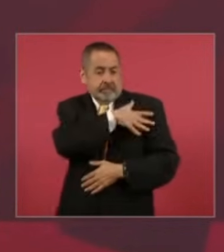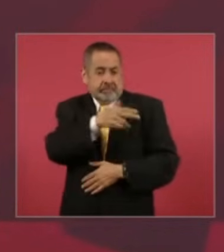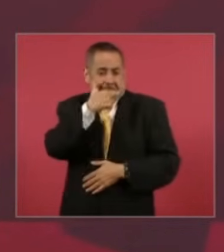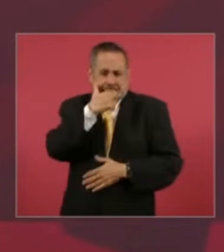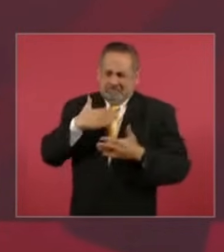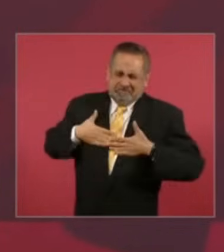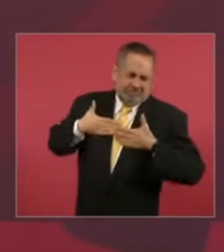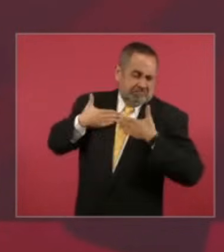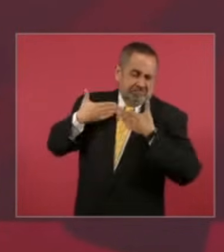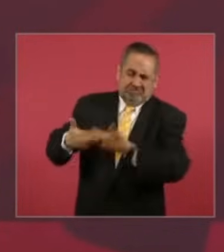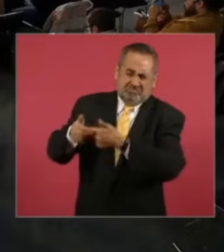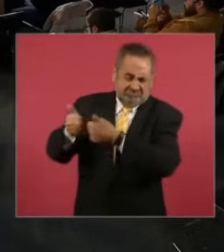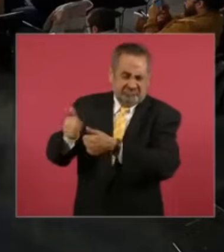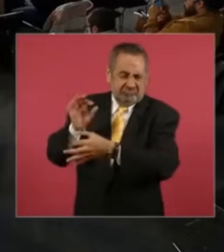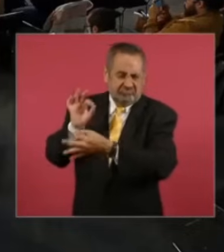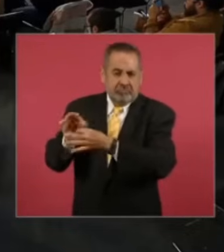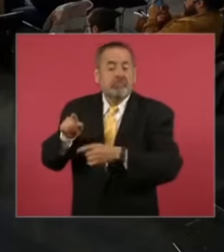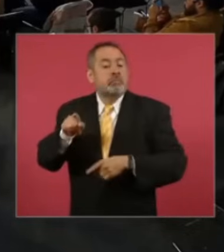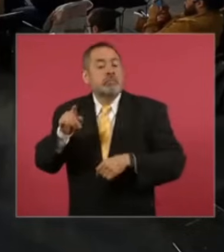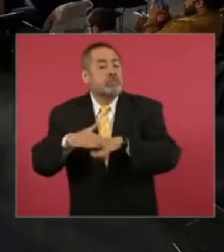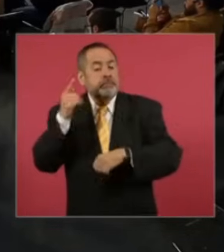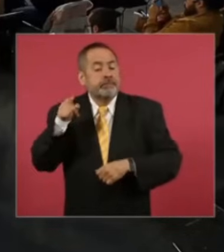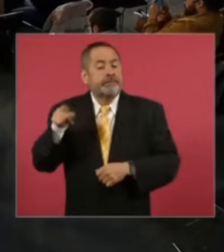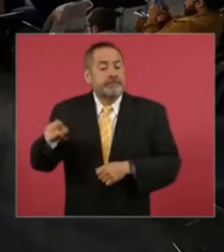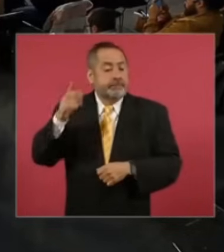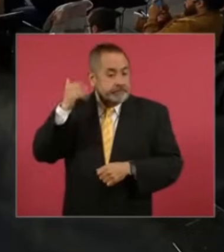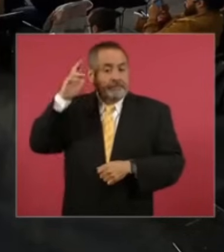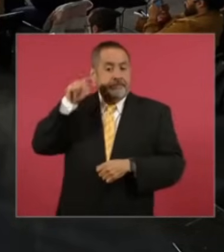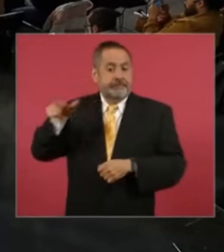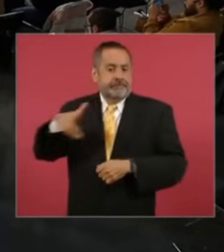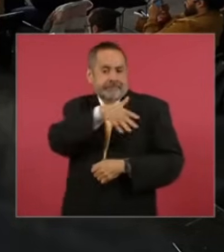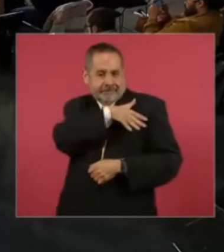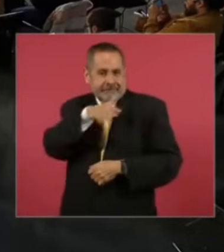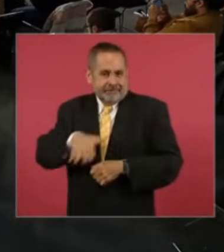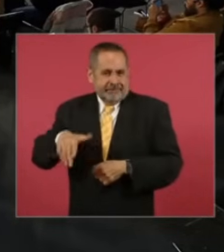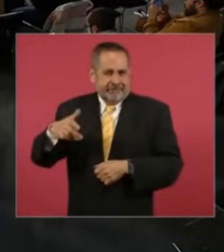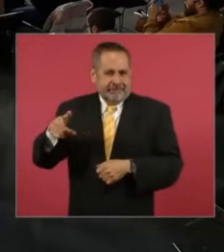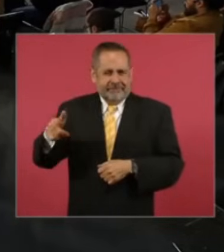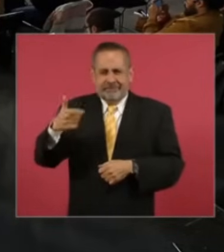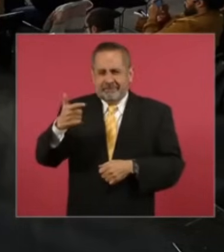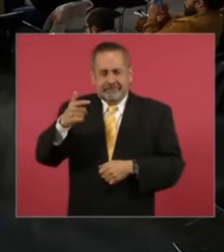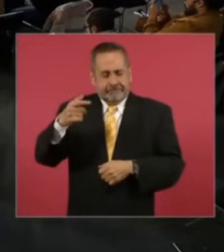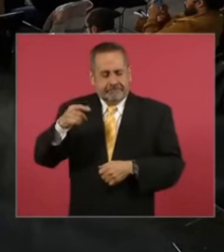Cárdenas, porque cuando el general Jara fue gobernador de Veracruz,